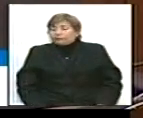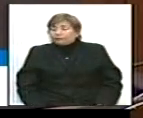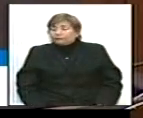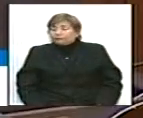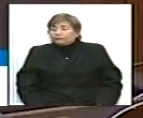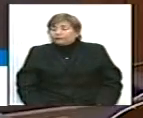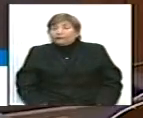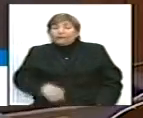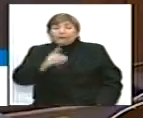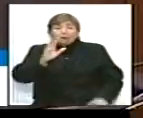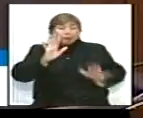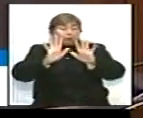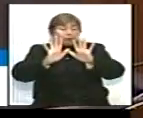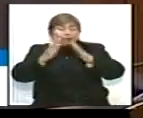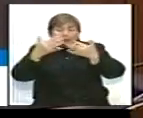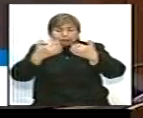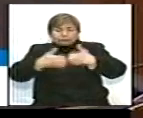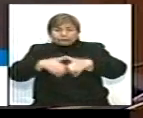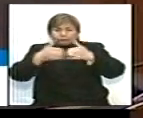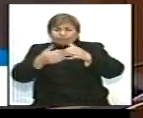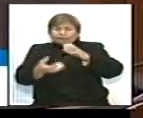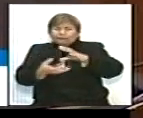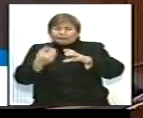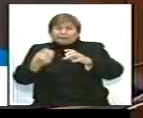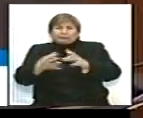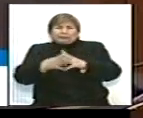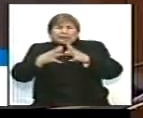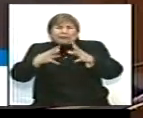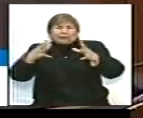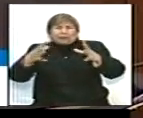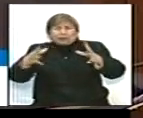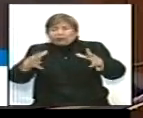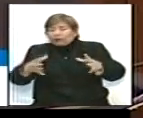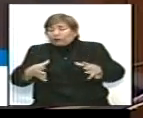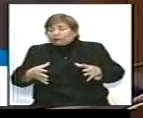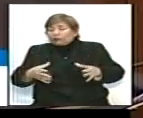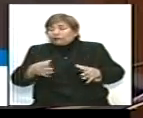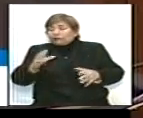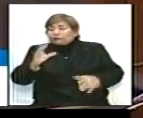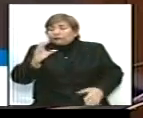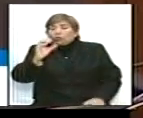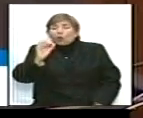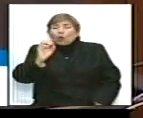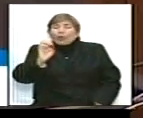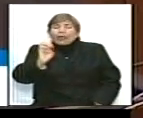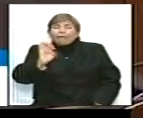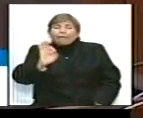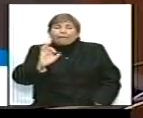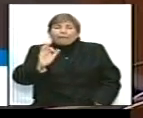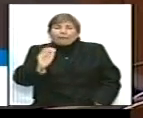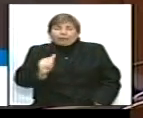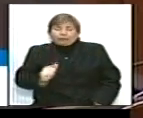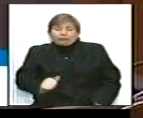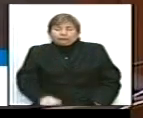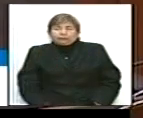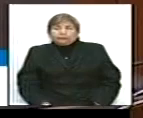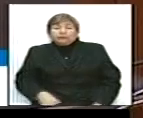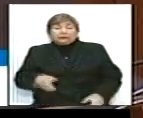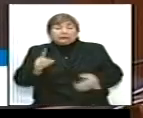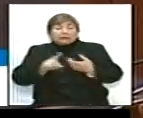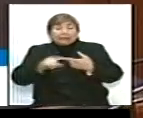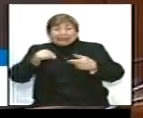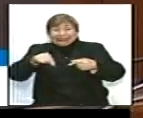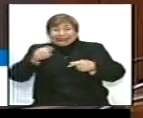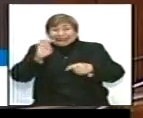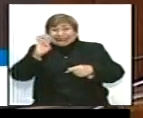Es una de las 10 empresas extractoras más multadas por la OEFA. Hasta el enero de